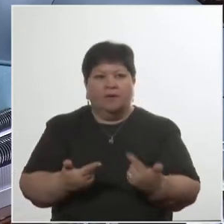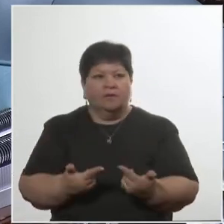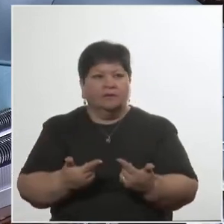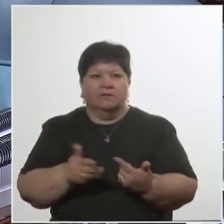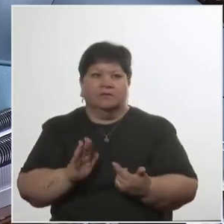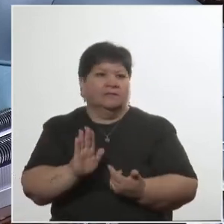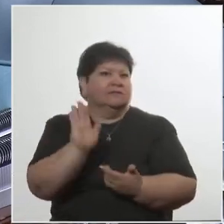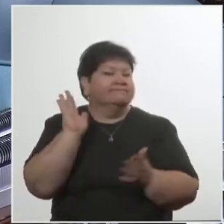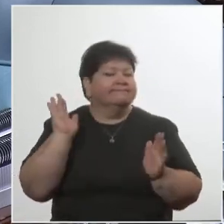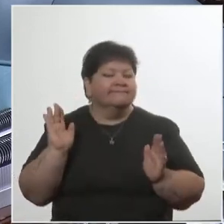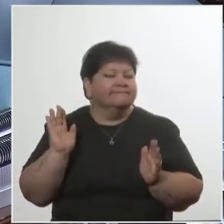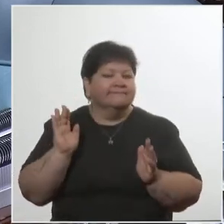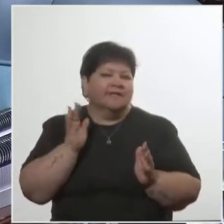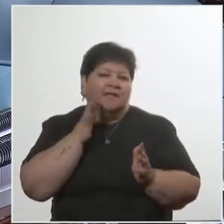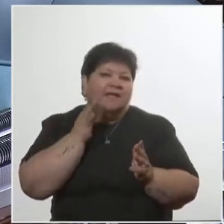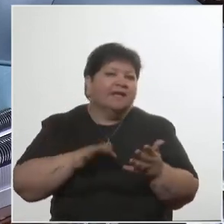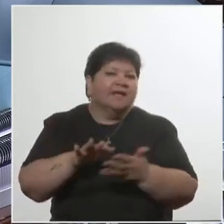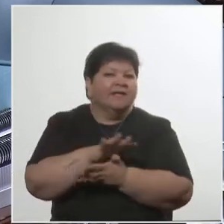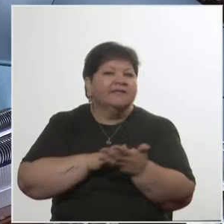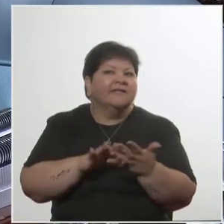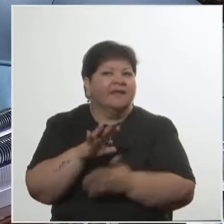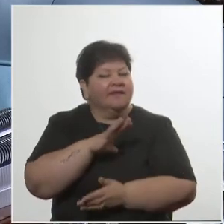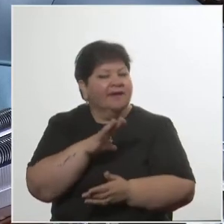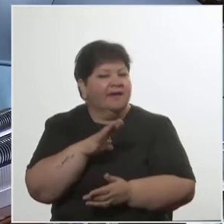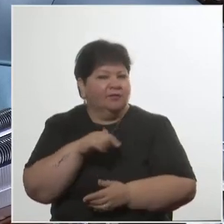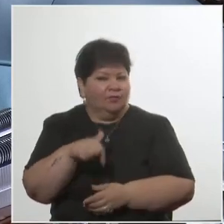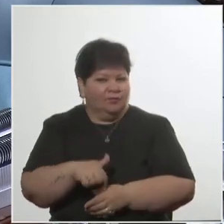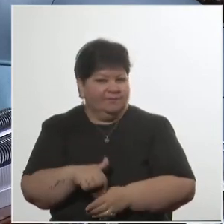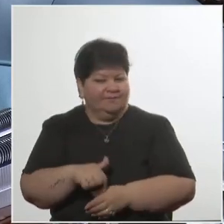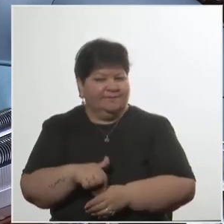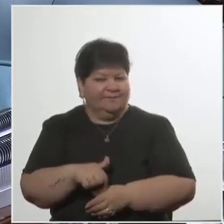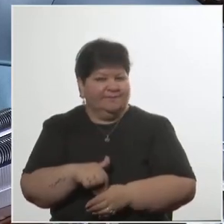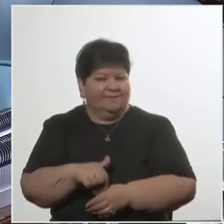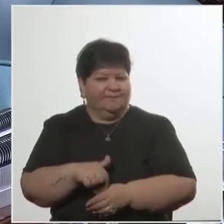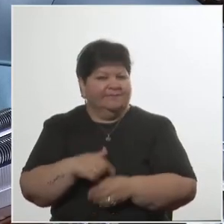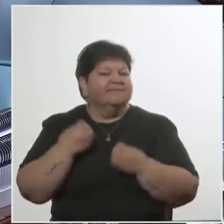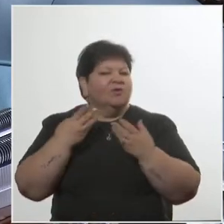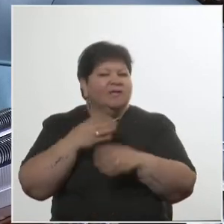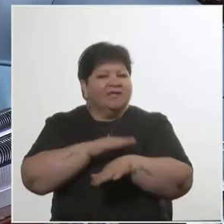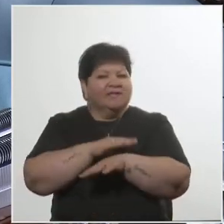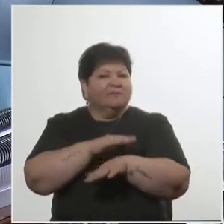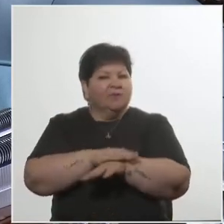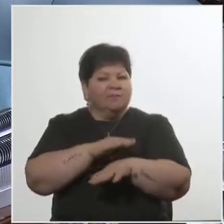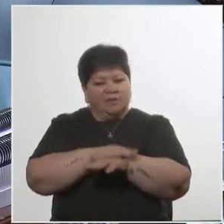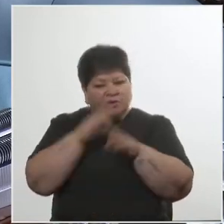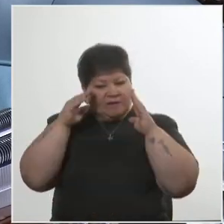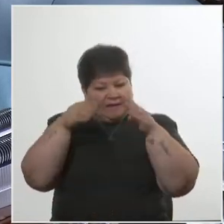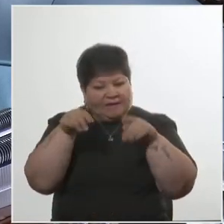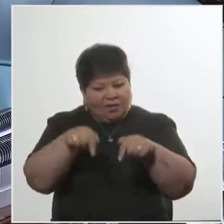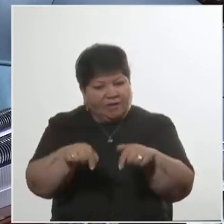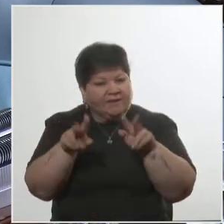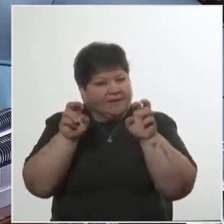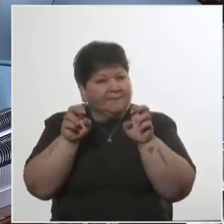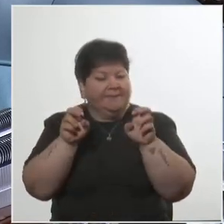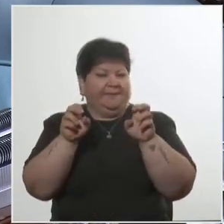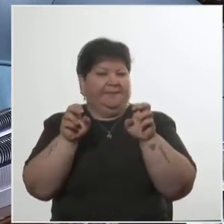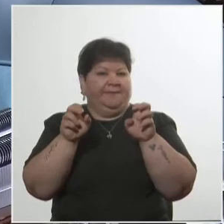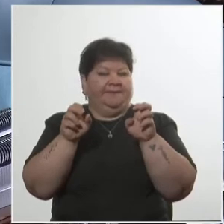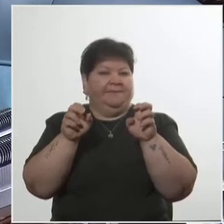esto es así Esta es la realidad que tenemos hoy Por qué estamos este en este momento tratando esto Bueno